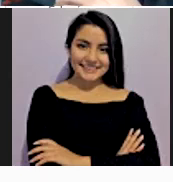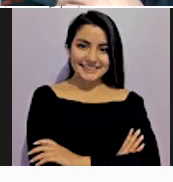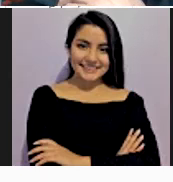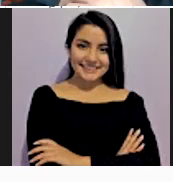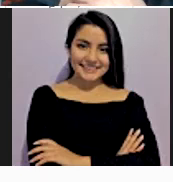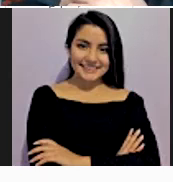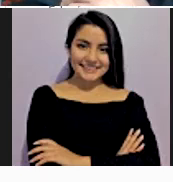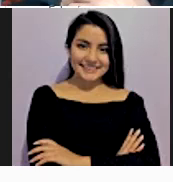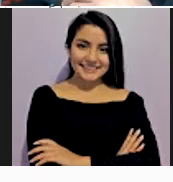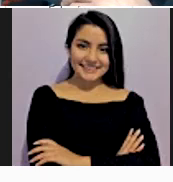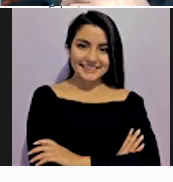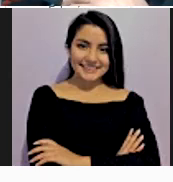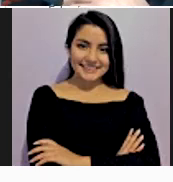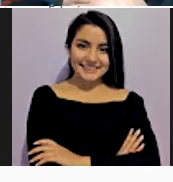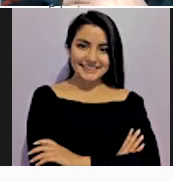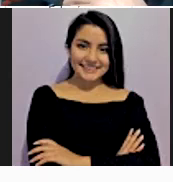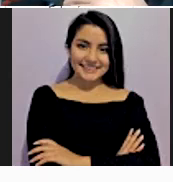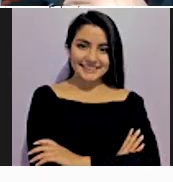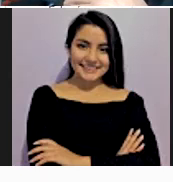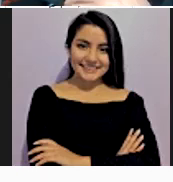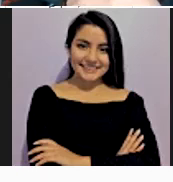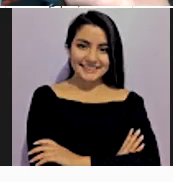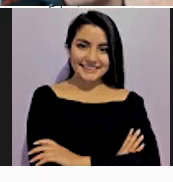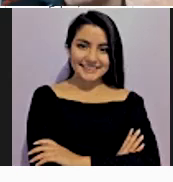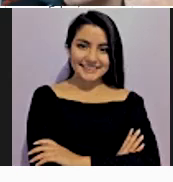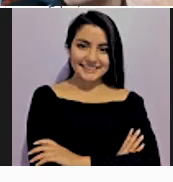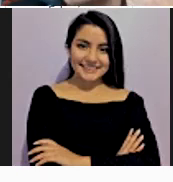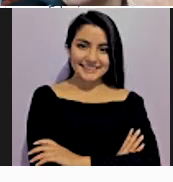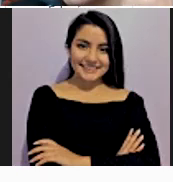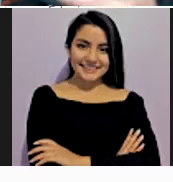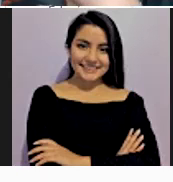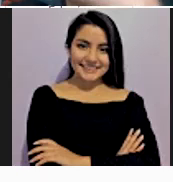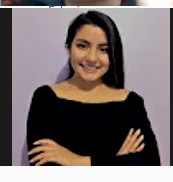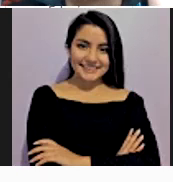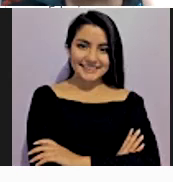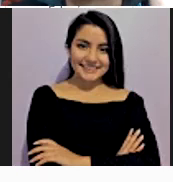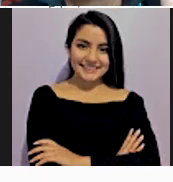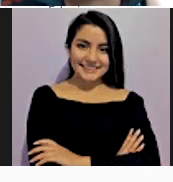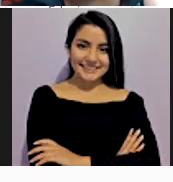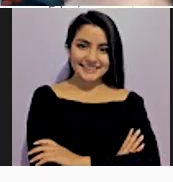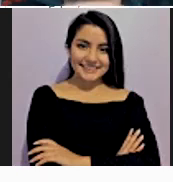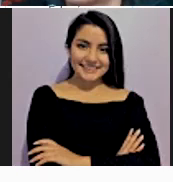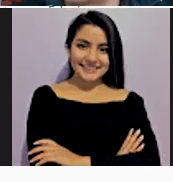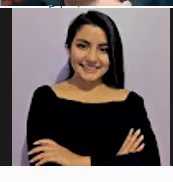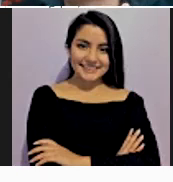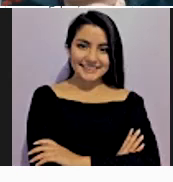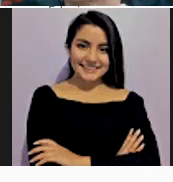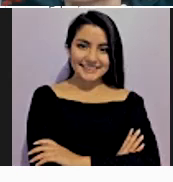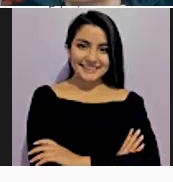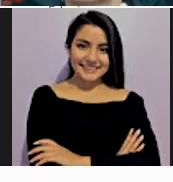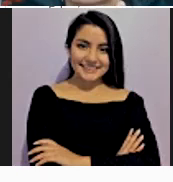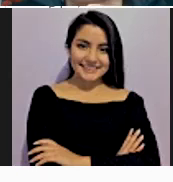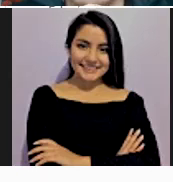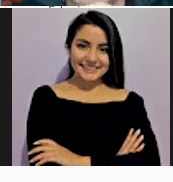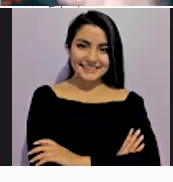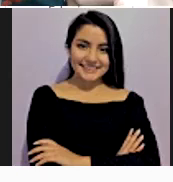o no? Ese es más. Y yo, de mi parte, yo no utilizaría ese método. En mi punto de vista,